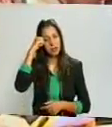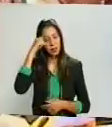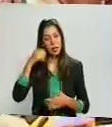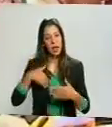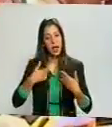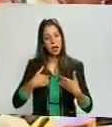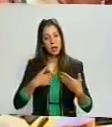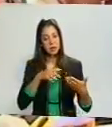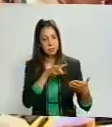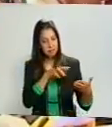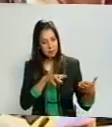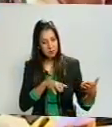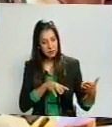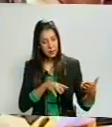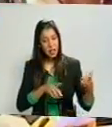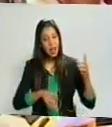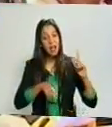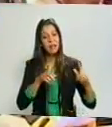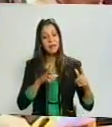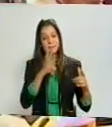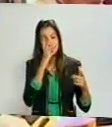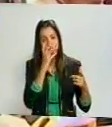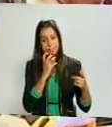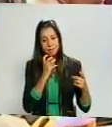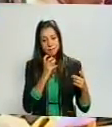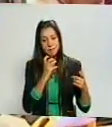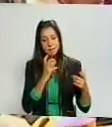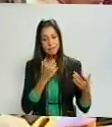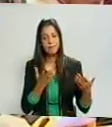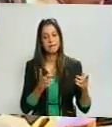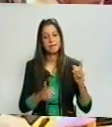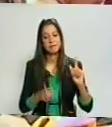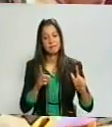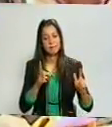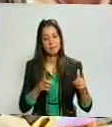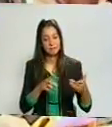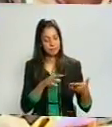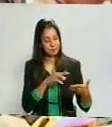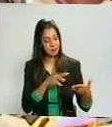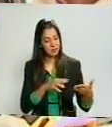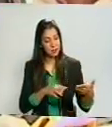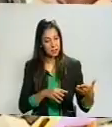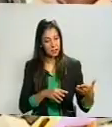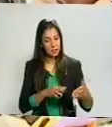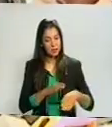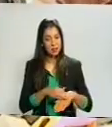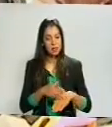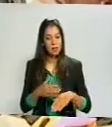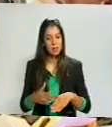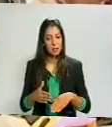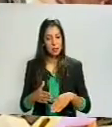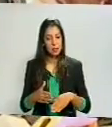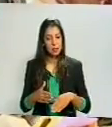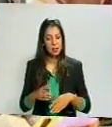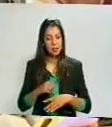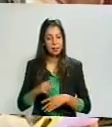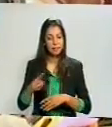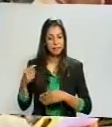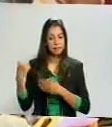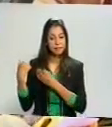alegres y a veces tristes, porque por encargo de